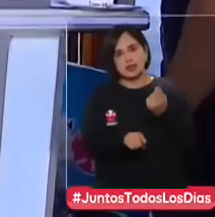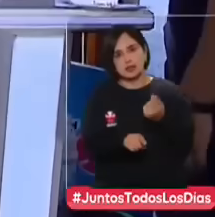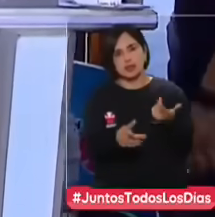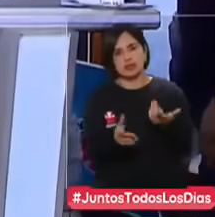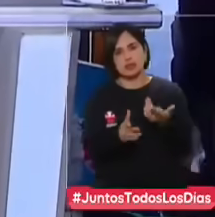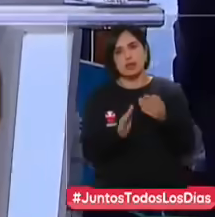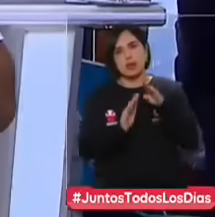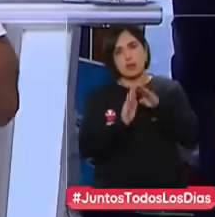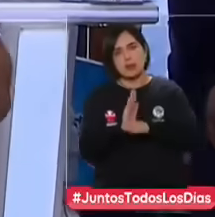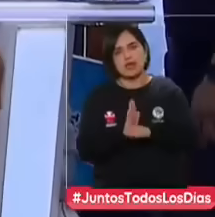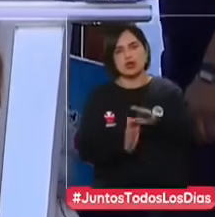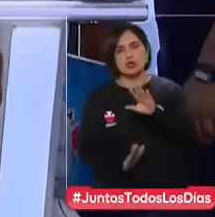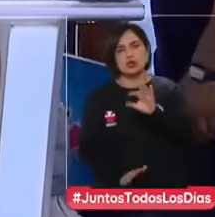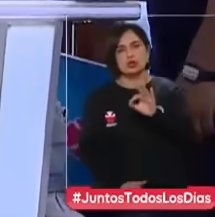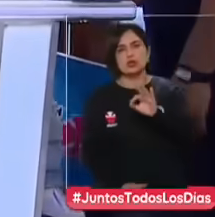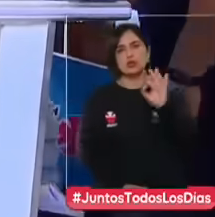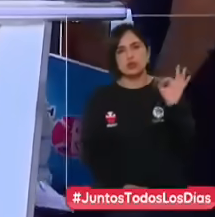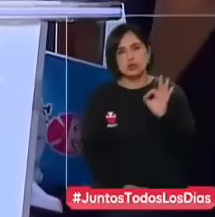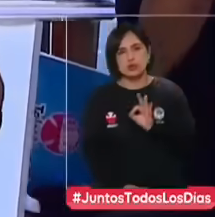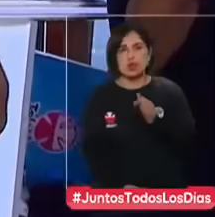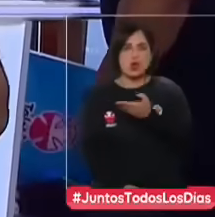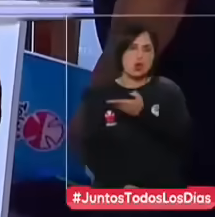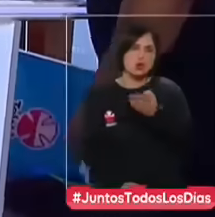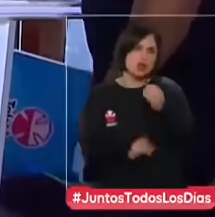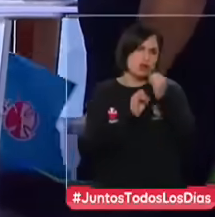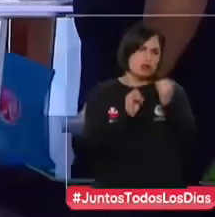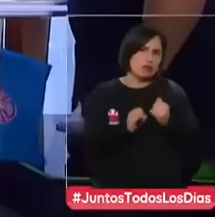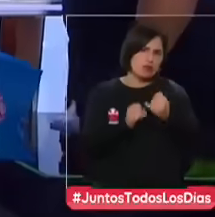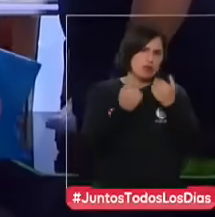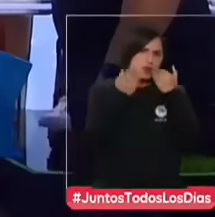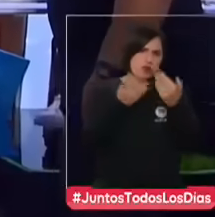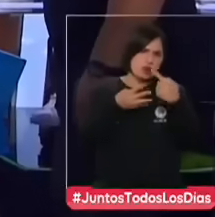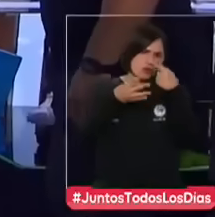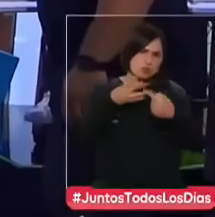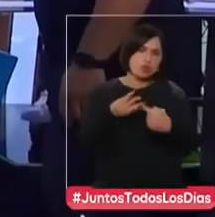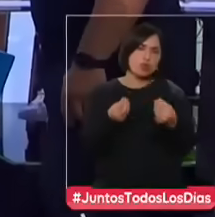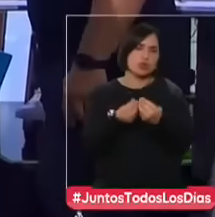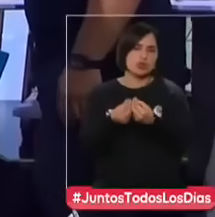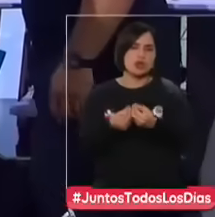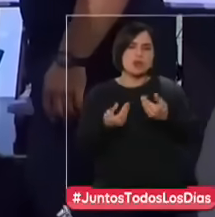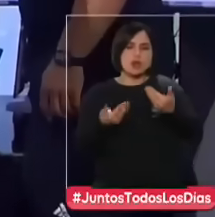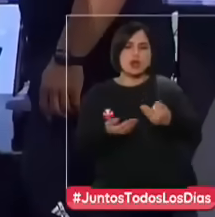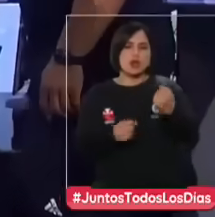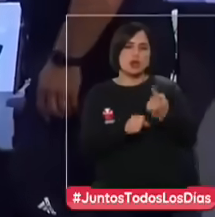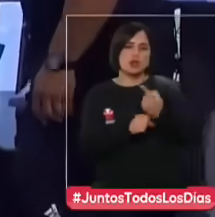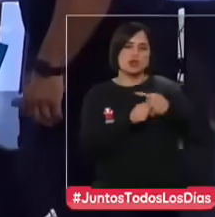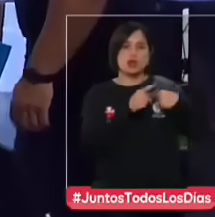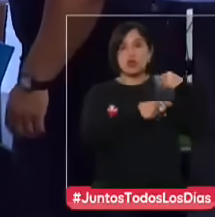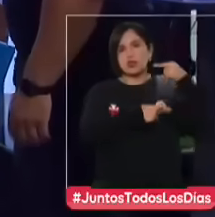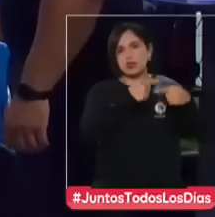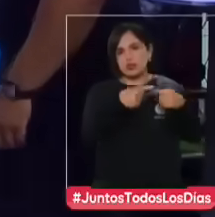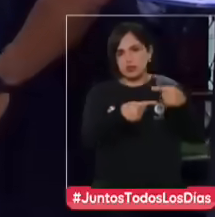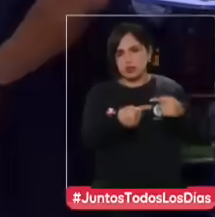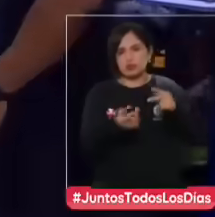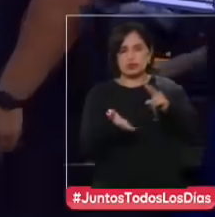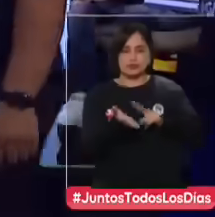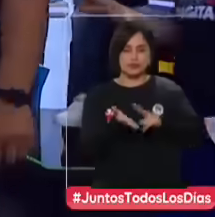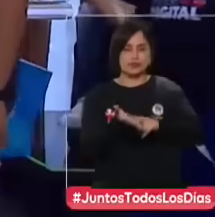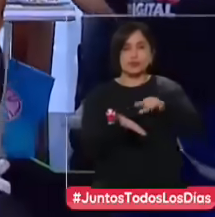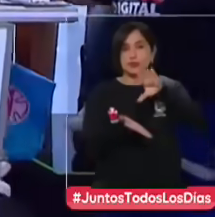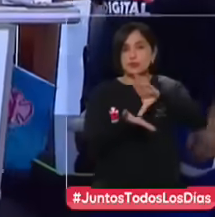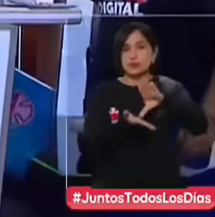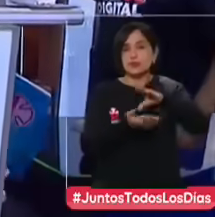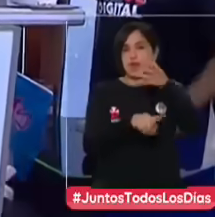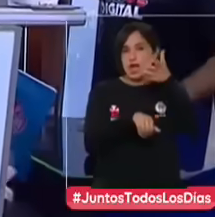menos de un 50%, y usted tiene muchas maneras de poder donar. Pero yo ahora les quiero hablar de una historia. Porque la verdad es que en nuestro